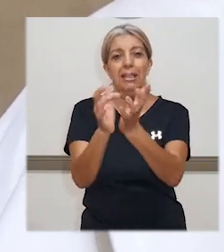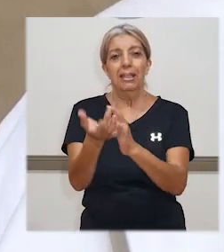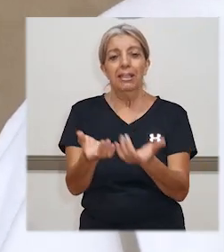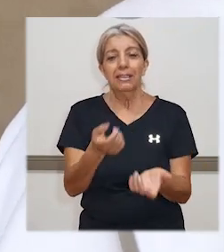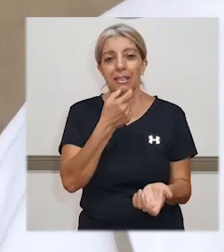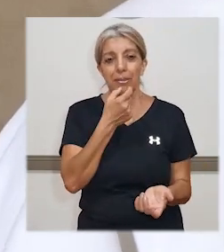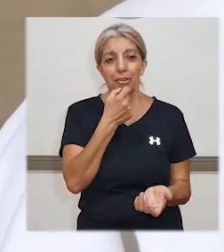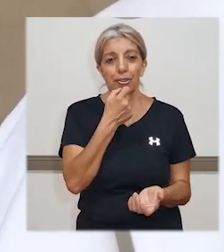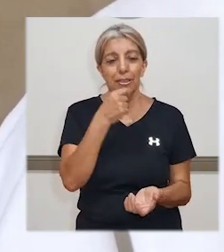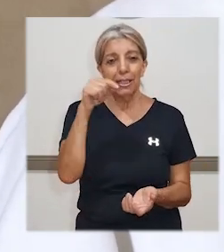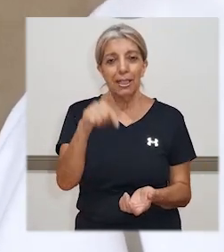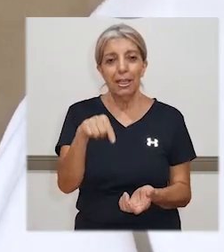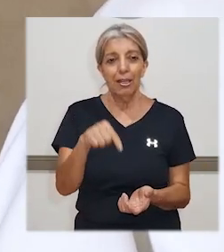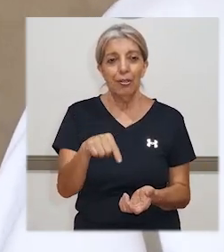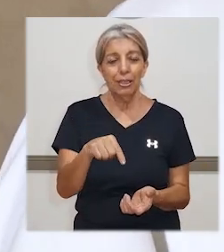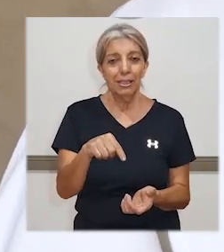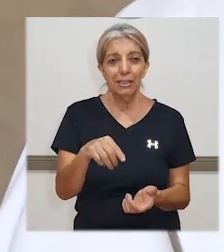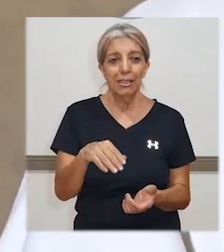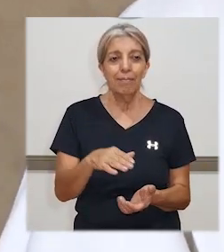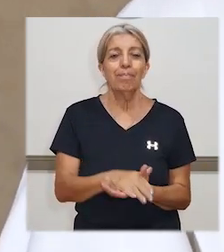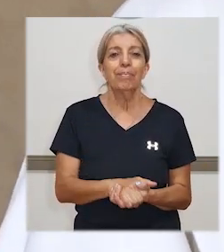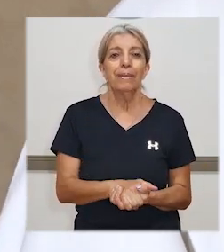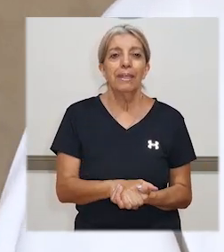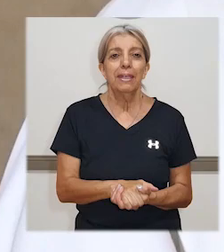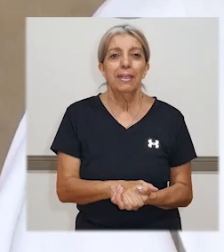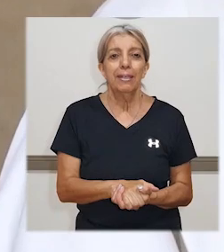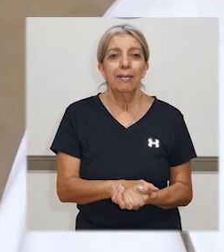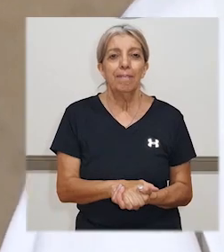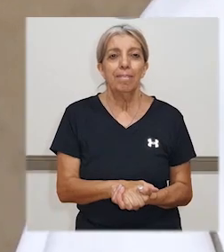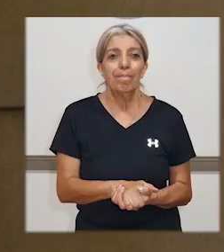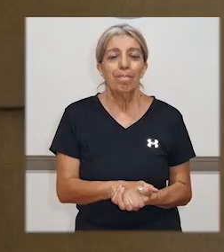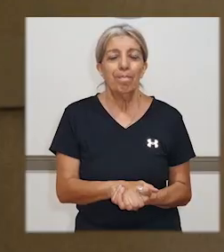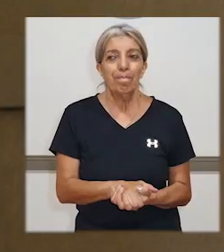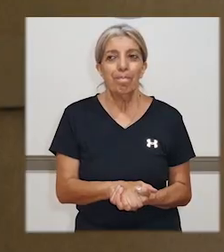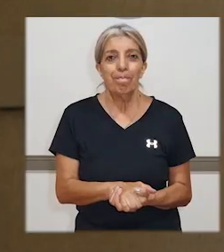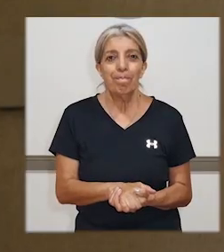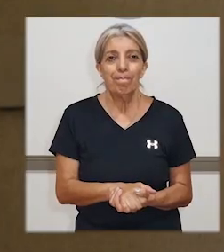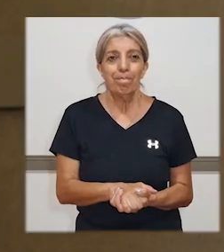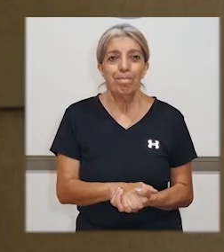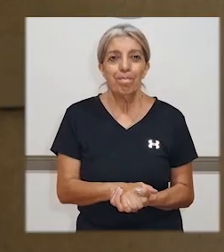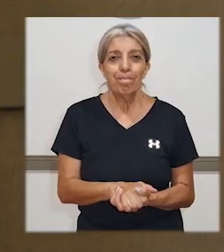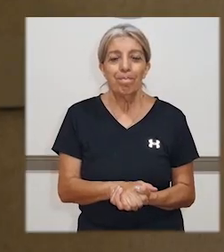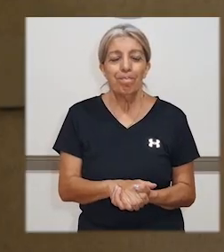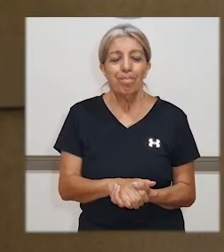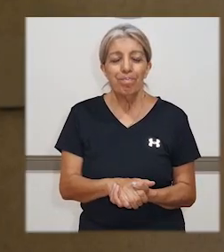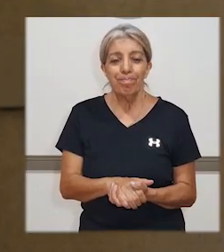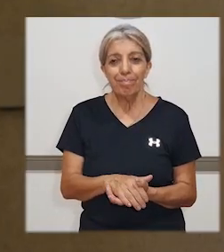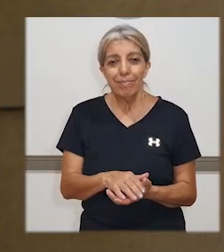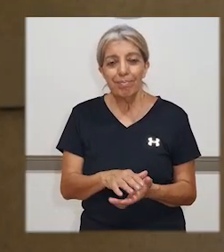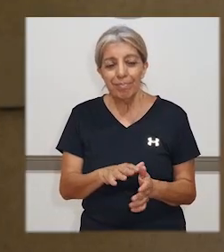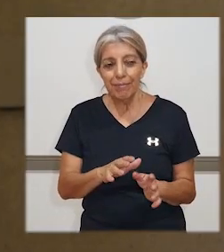en Argentina, en América Latina y en el mundo entero. Estamos viviendo un proceso de renovación